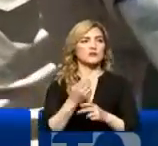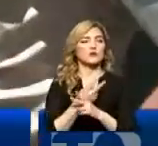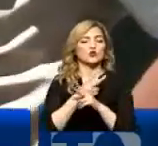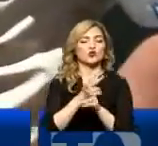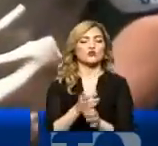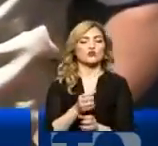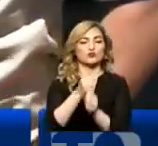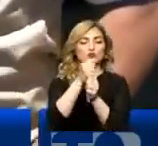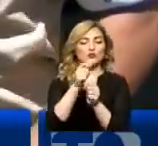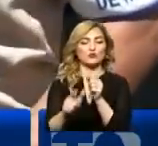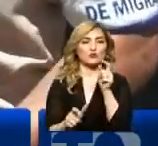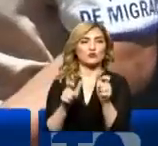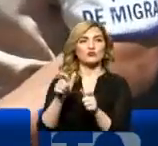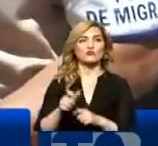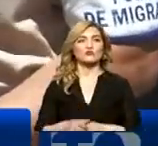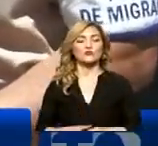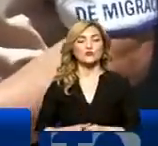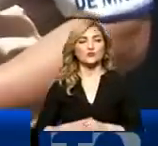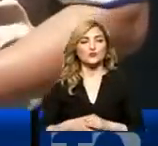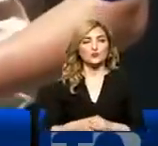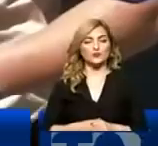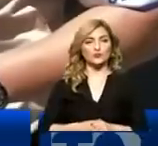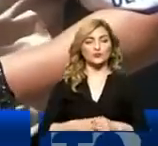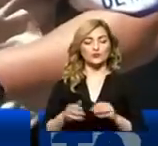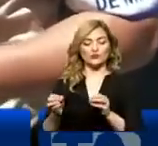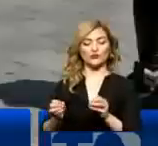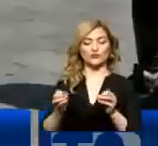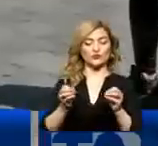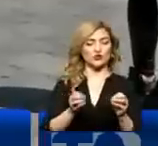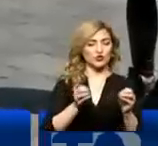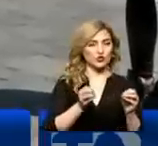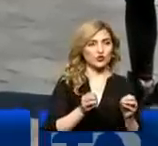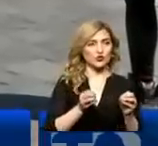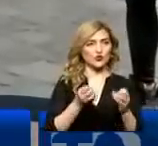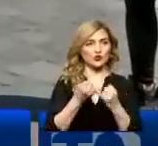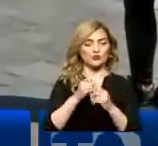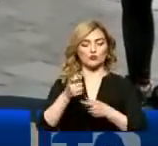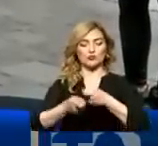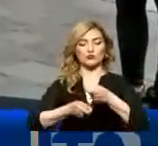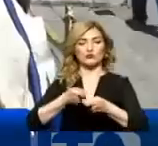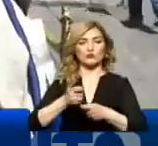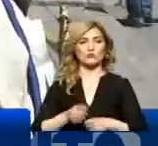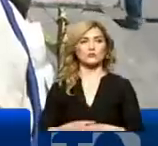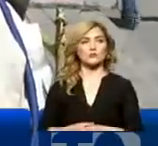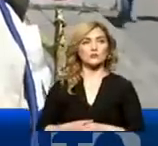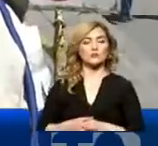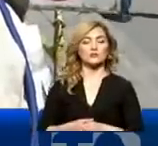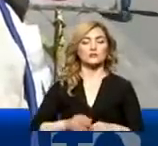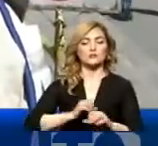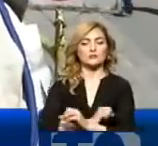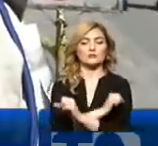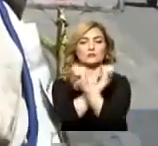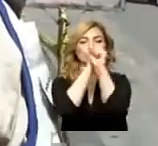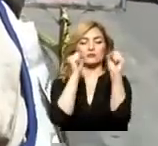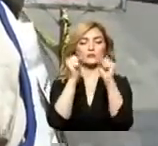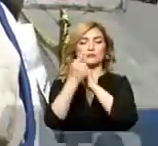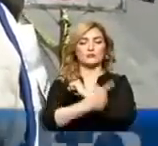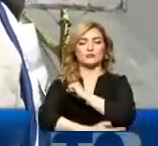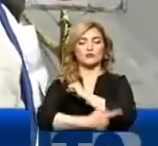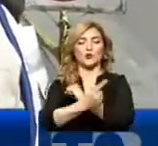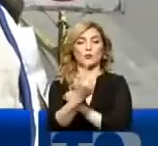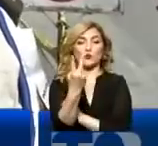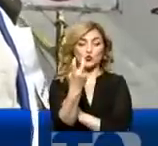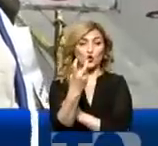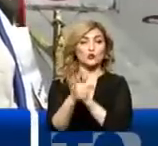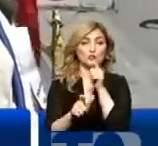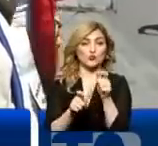la seguridad de los ciudadanos y mantener el orden sobre la venta informal en las calles. En la mañana hemos sancionado a 12 personas que